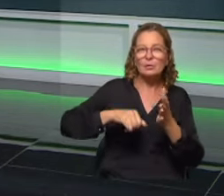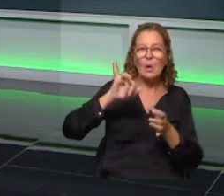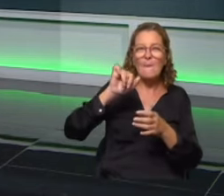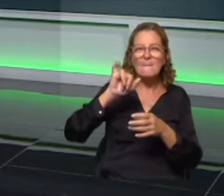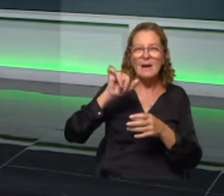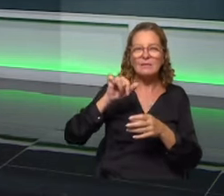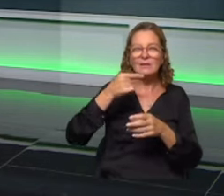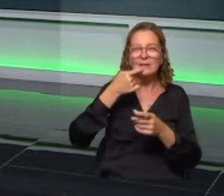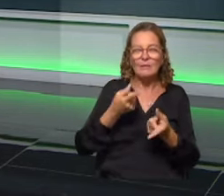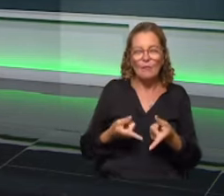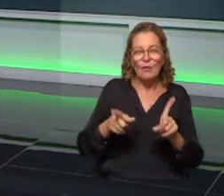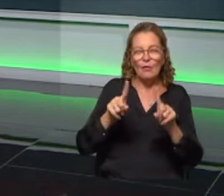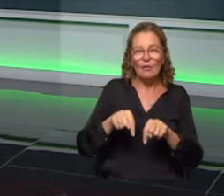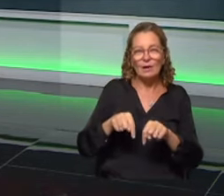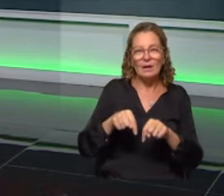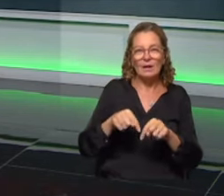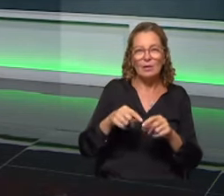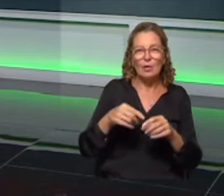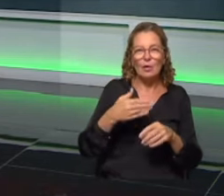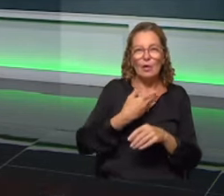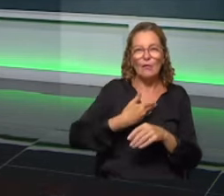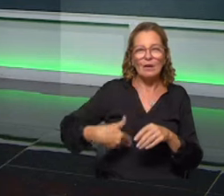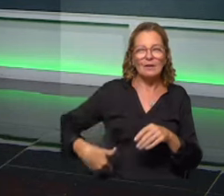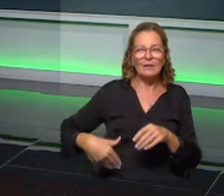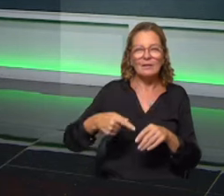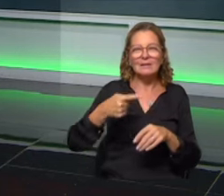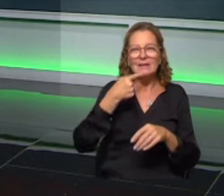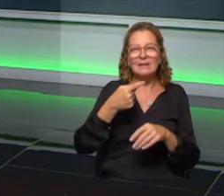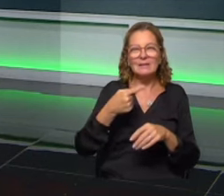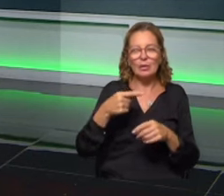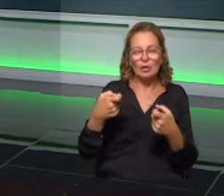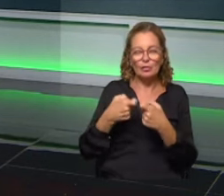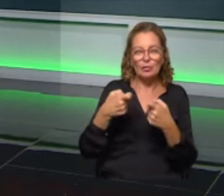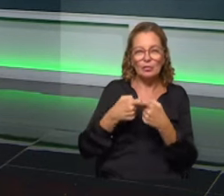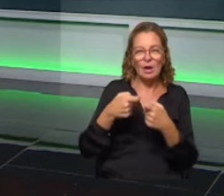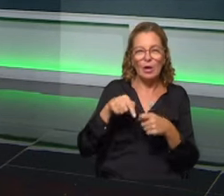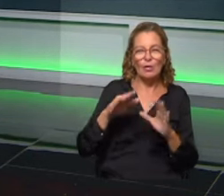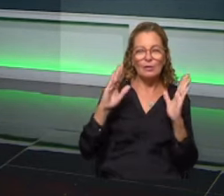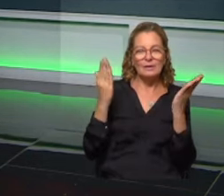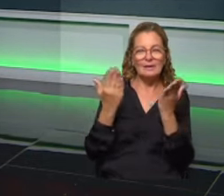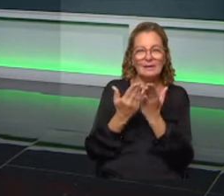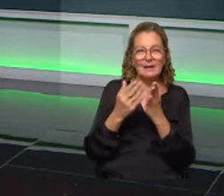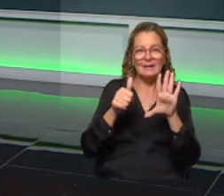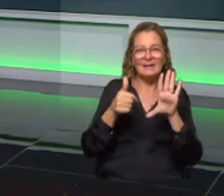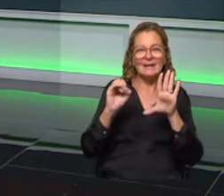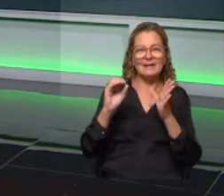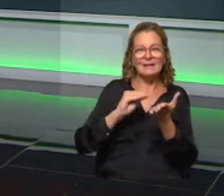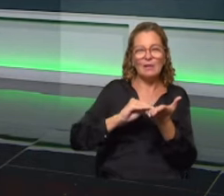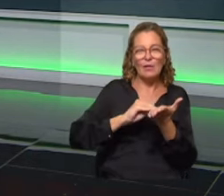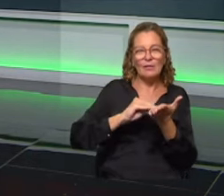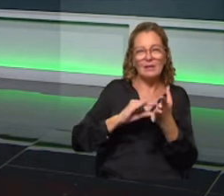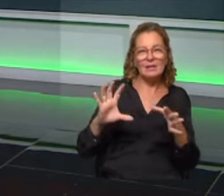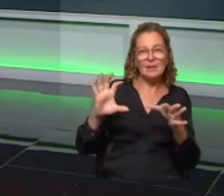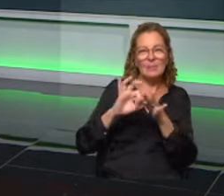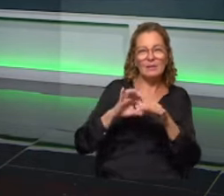intenta recomponer la relación con los gobernadores. Esto está relacionado hoy con el cierre, por ejemplo, de 60 oficinas que dependían